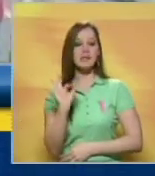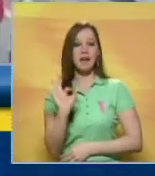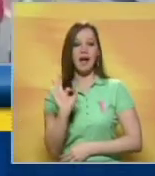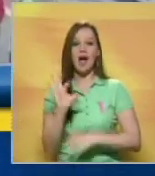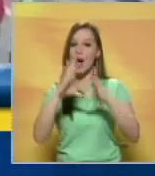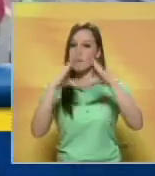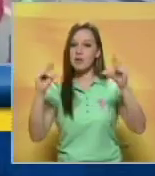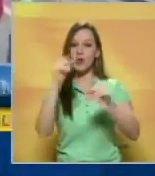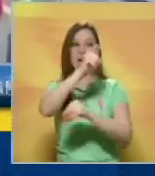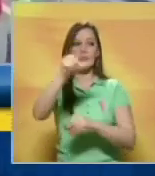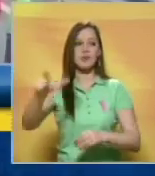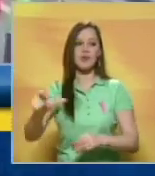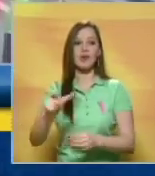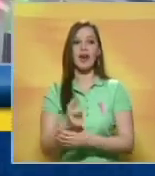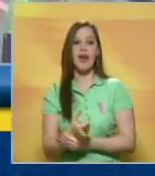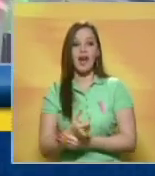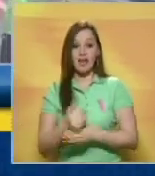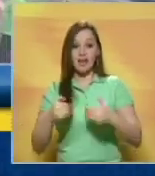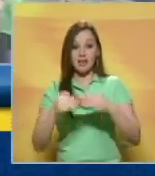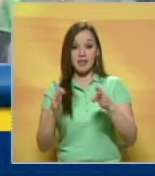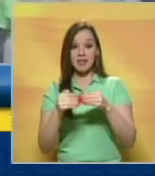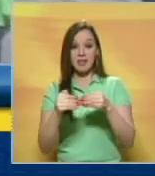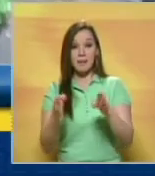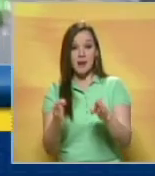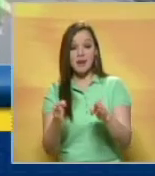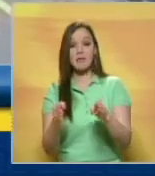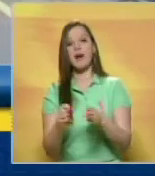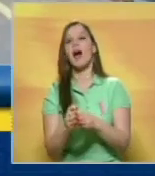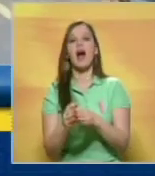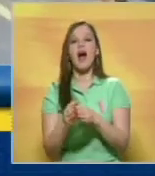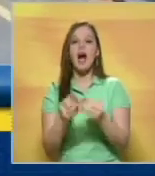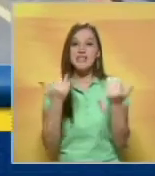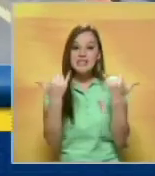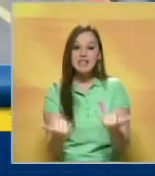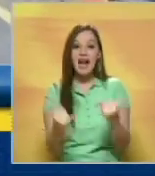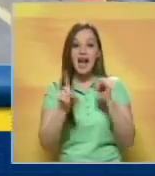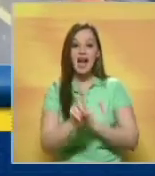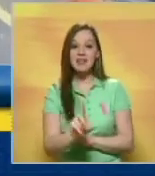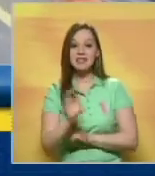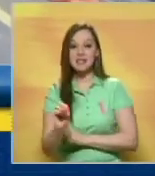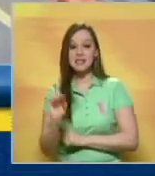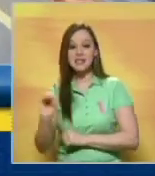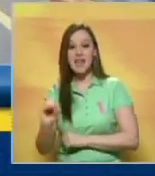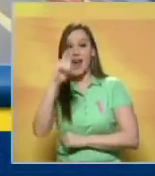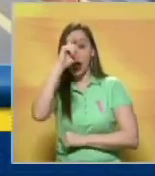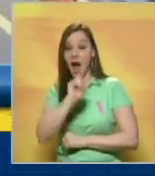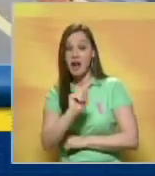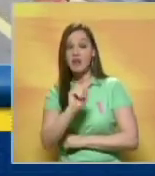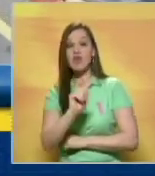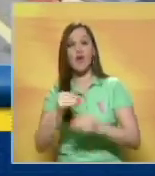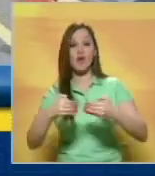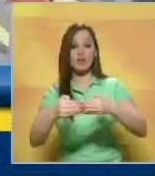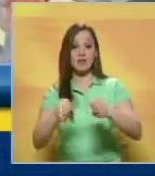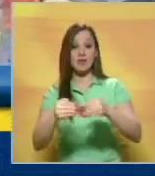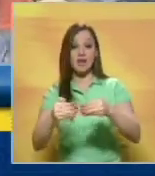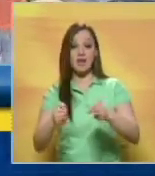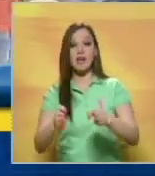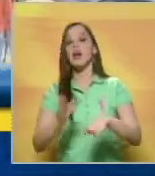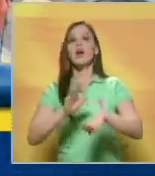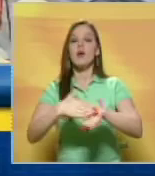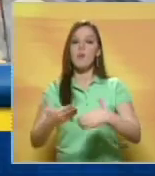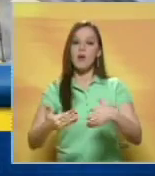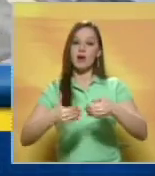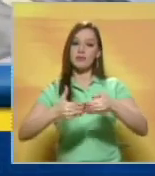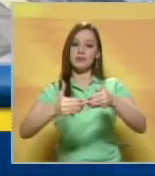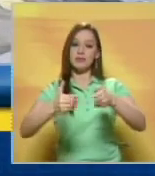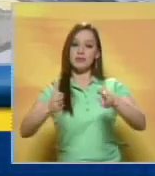los panameños y para el mundo. Se cumple el centenario, 100 años del Canal de Panamá, pues abiertos al mundo y